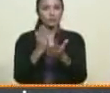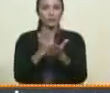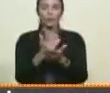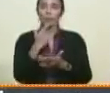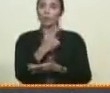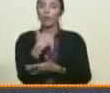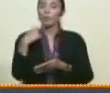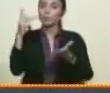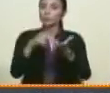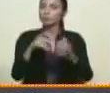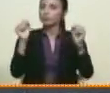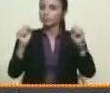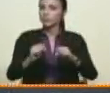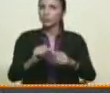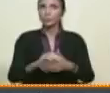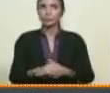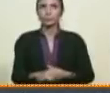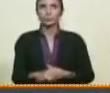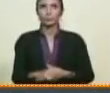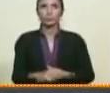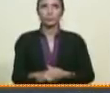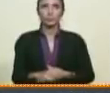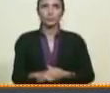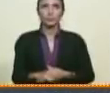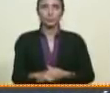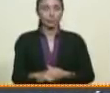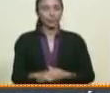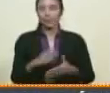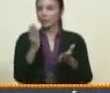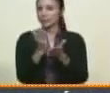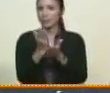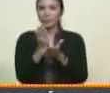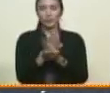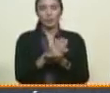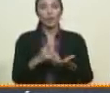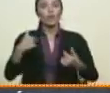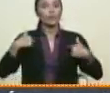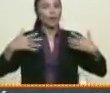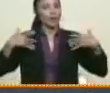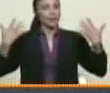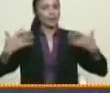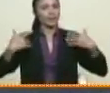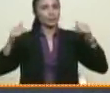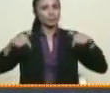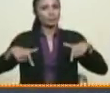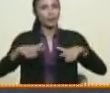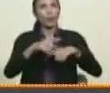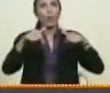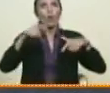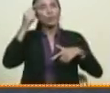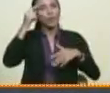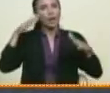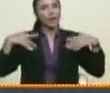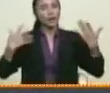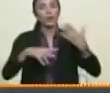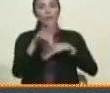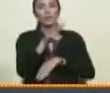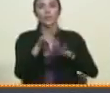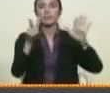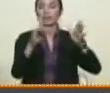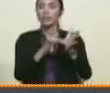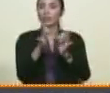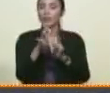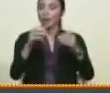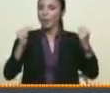dicho presente presente y siempre presente estoy muy feliz de estar aquí hoy en este día 27 de abril en